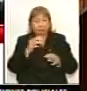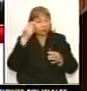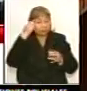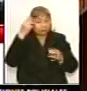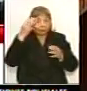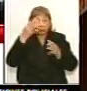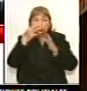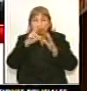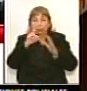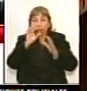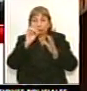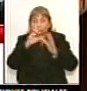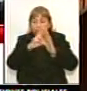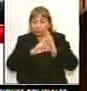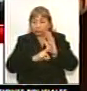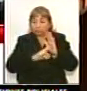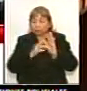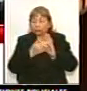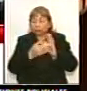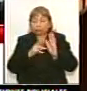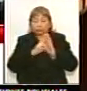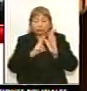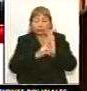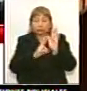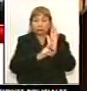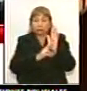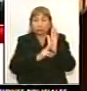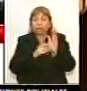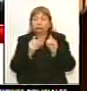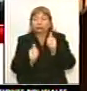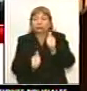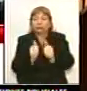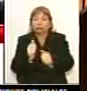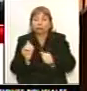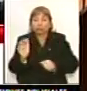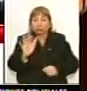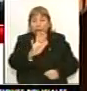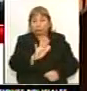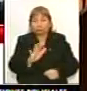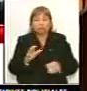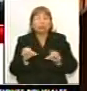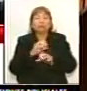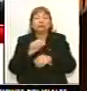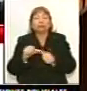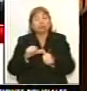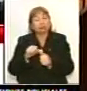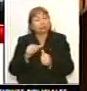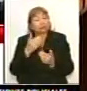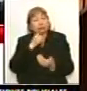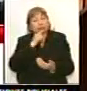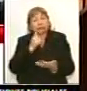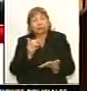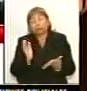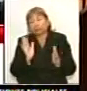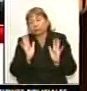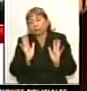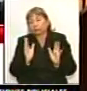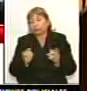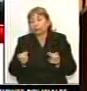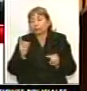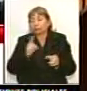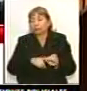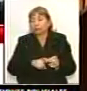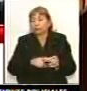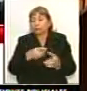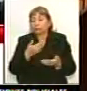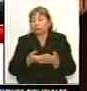en su ROF, tiene que estar establecido en su reglamento cuáles son el ámbito de sus competencias. Entonces, si es así, eso estaría incierto, ¿no? Pero en todo